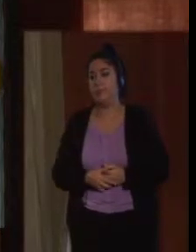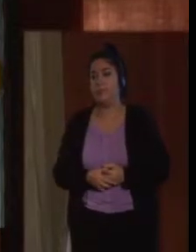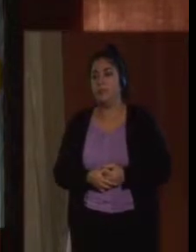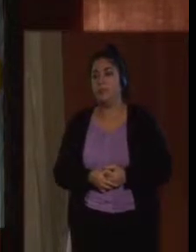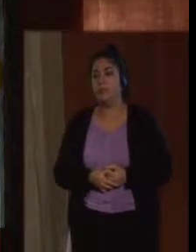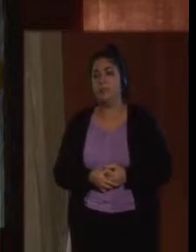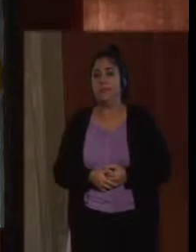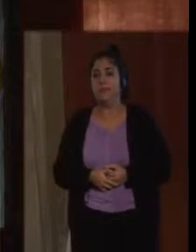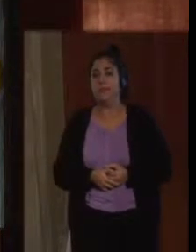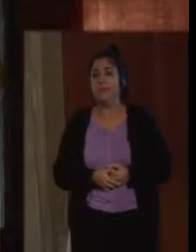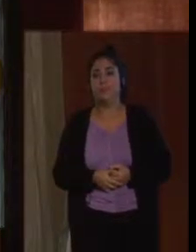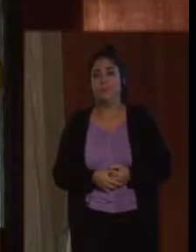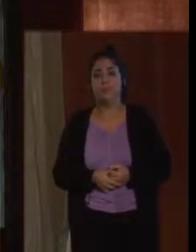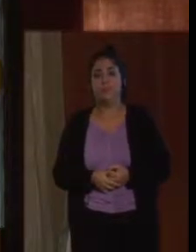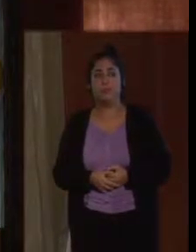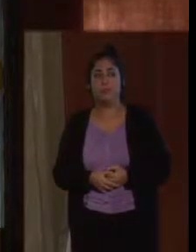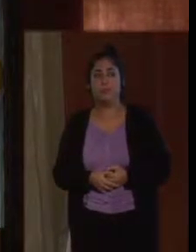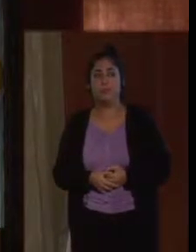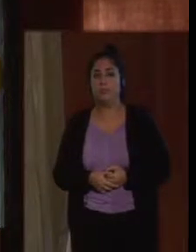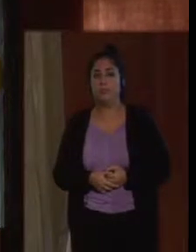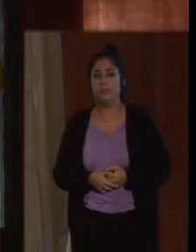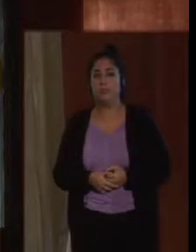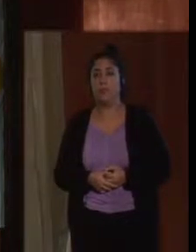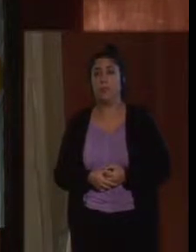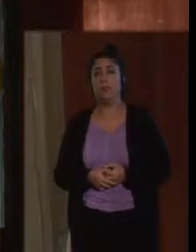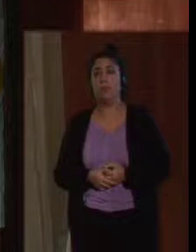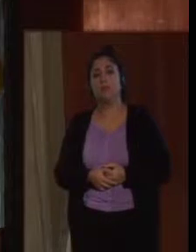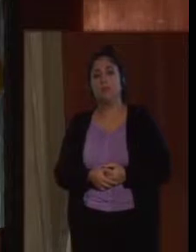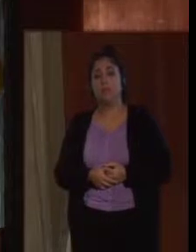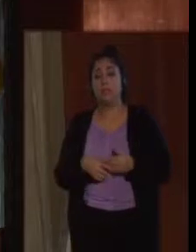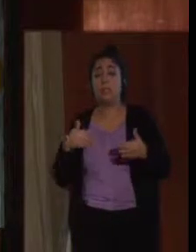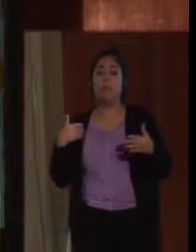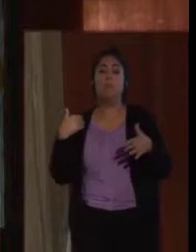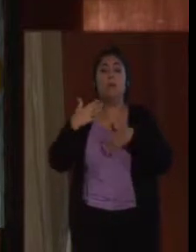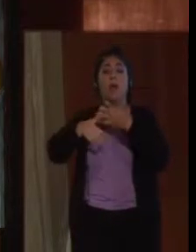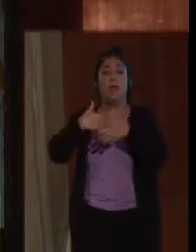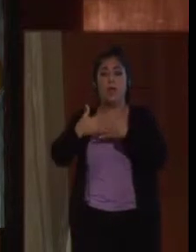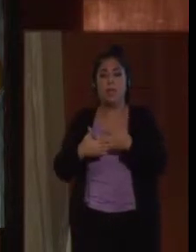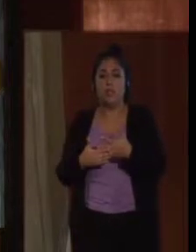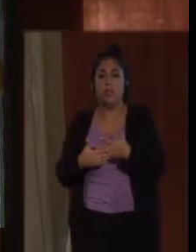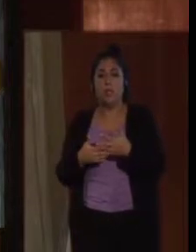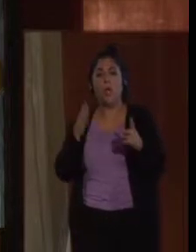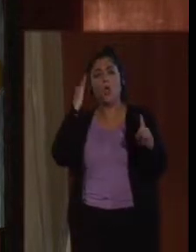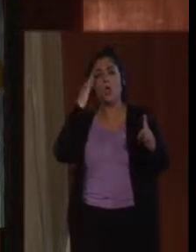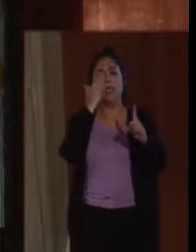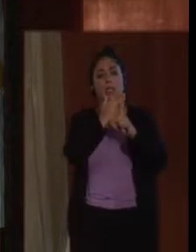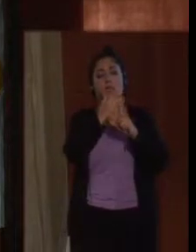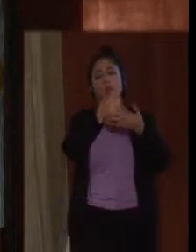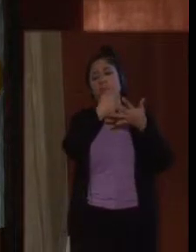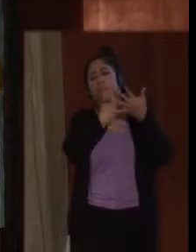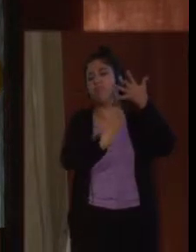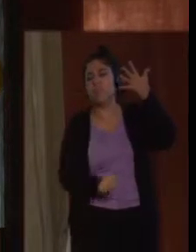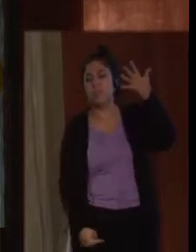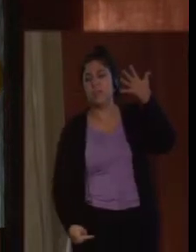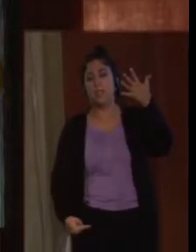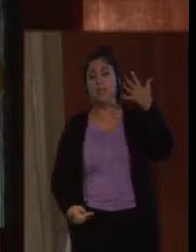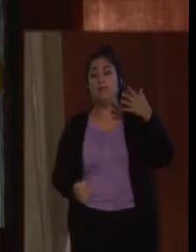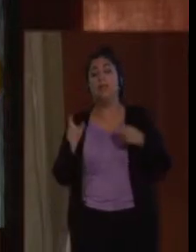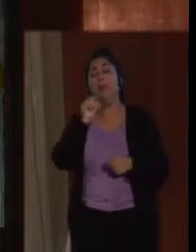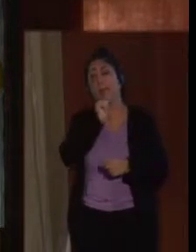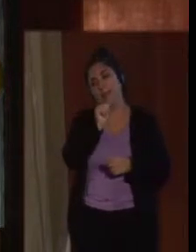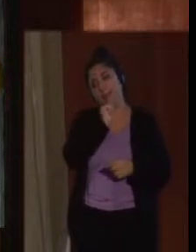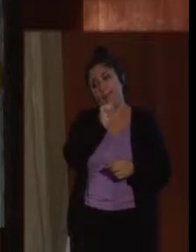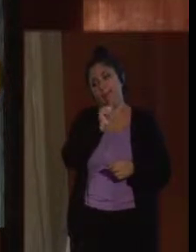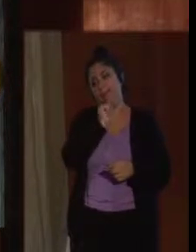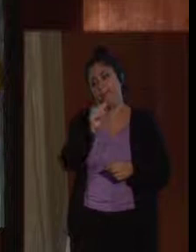desastres en el contexto del cambio climático, en los proyectos de inversión pública. En esos nuevos retos, lo que debemos, y